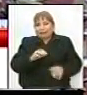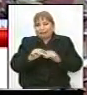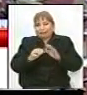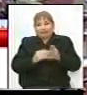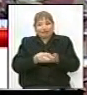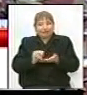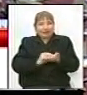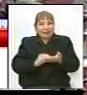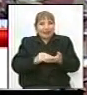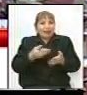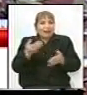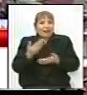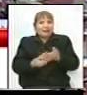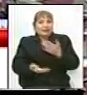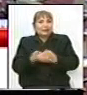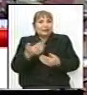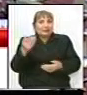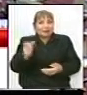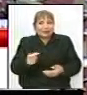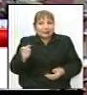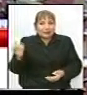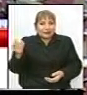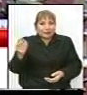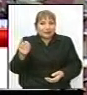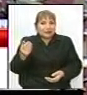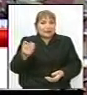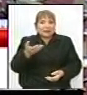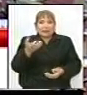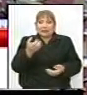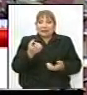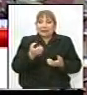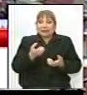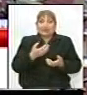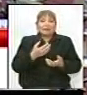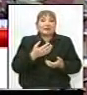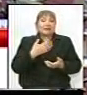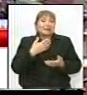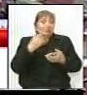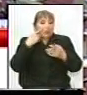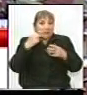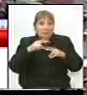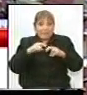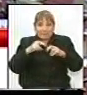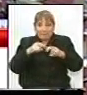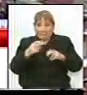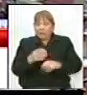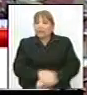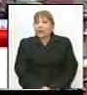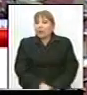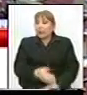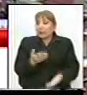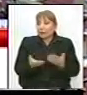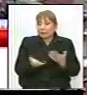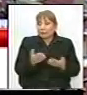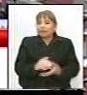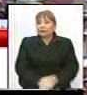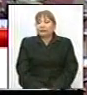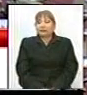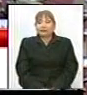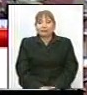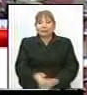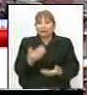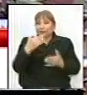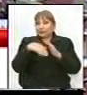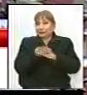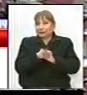está hablando de que las personas ingresaban como querían y que se ha investigado, que probablemente ingresaron